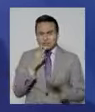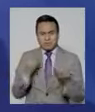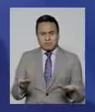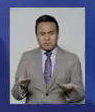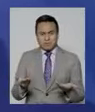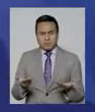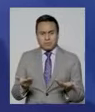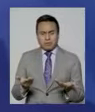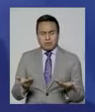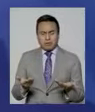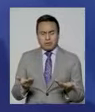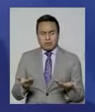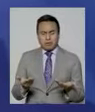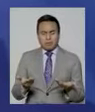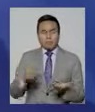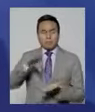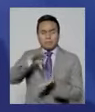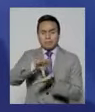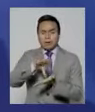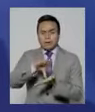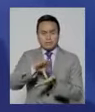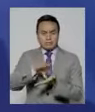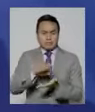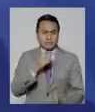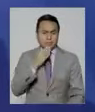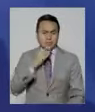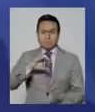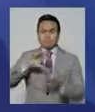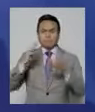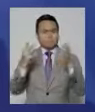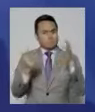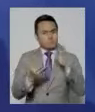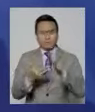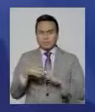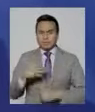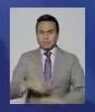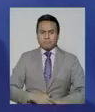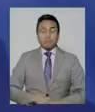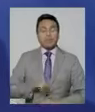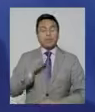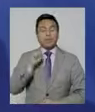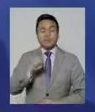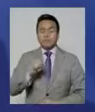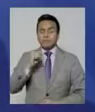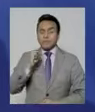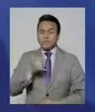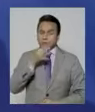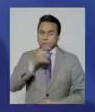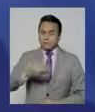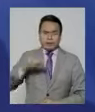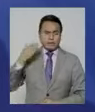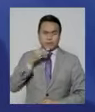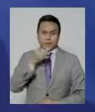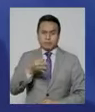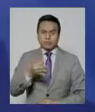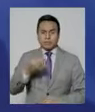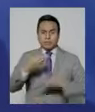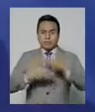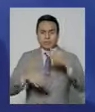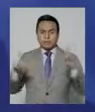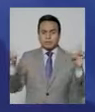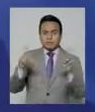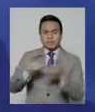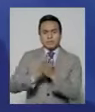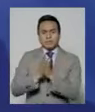como país y también a nivel mundial. Eso siempre lo he dicho, la prensa es